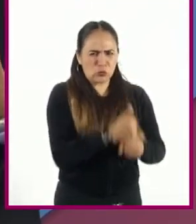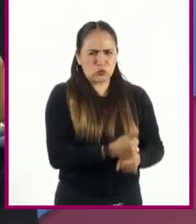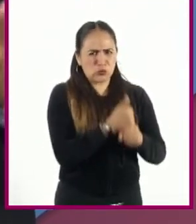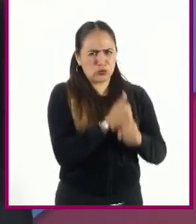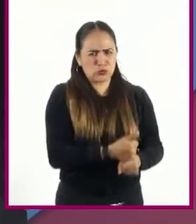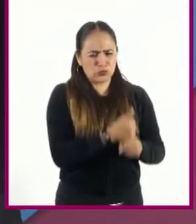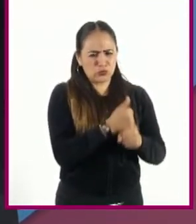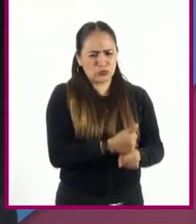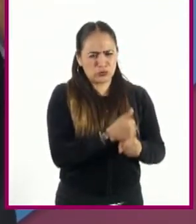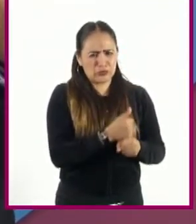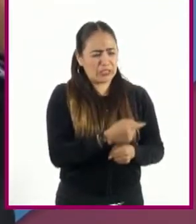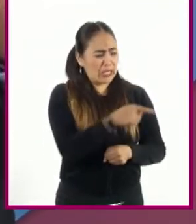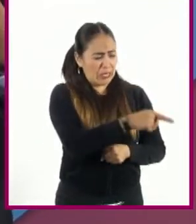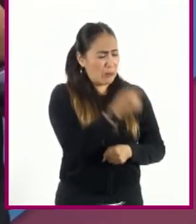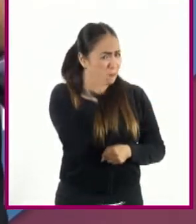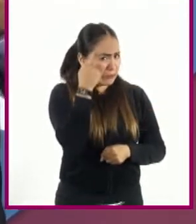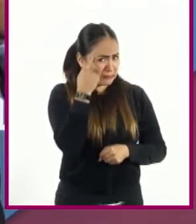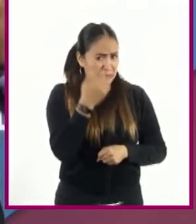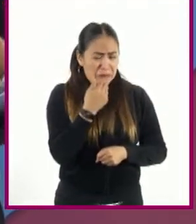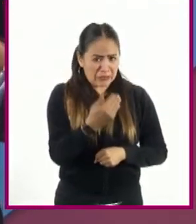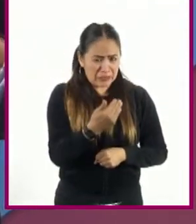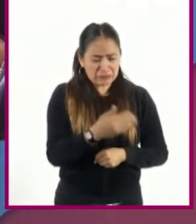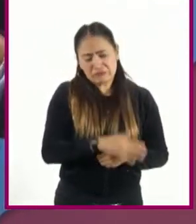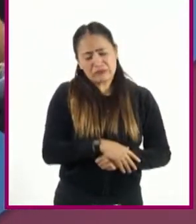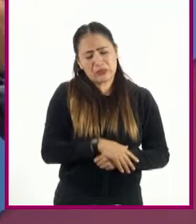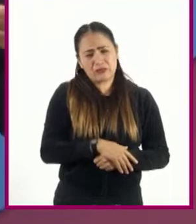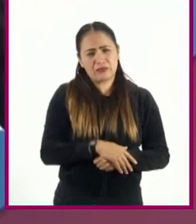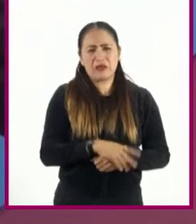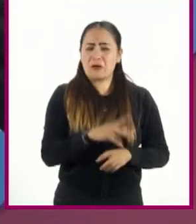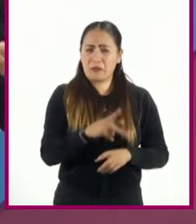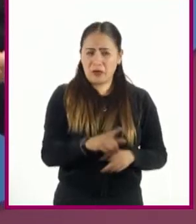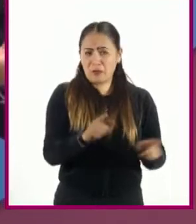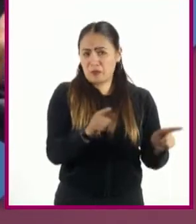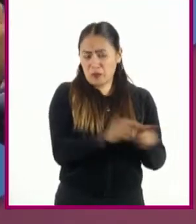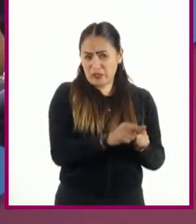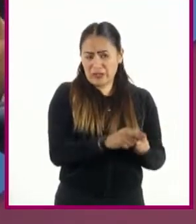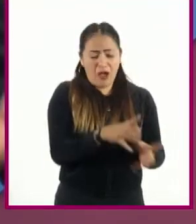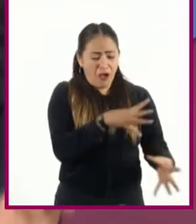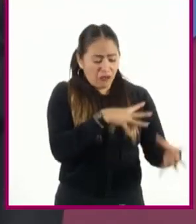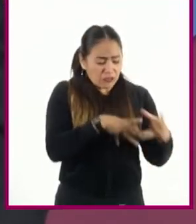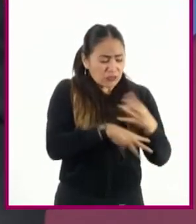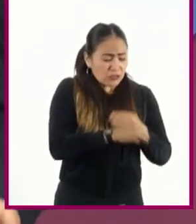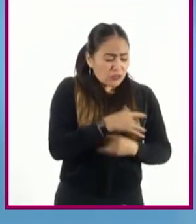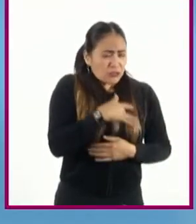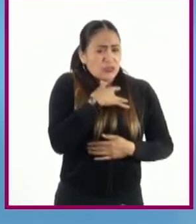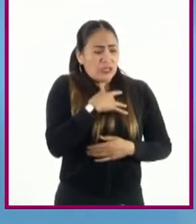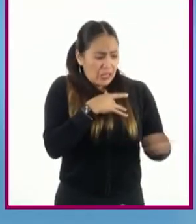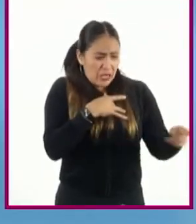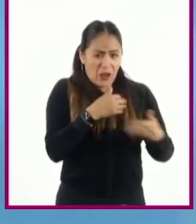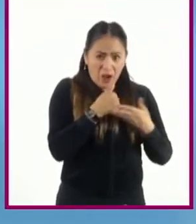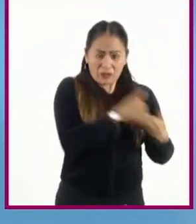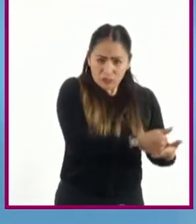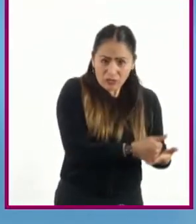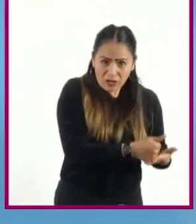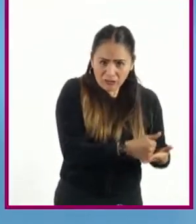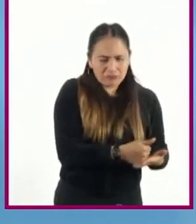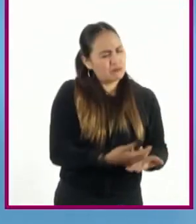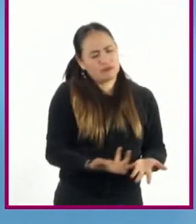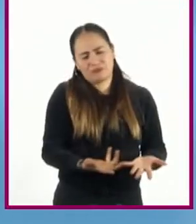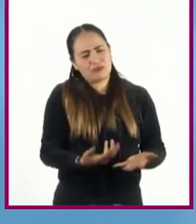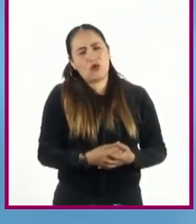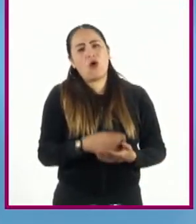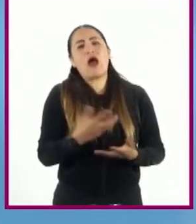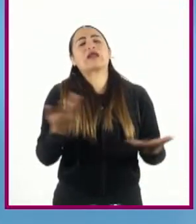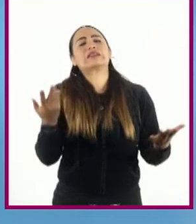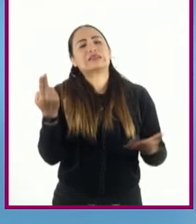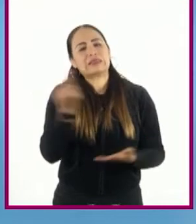no piensa claramente. Pero no le servirá esto para sentirse mejor o para que se le quite el dolor. Debemos, pues, poner manos